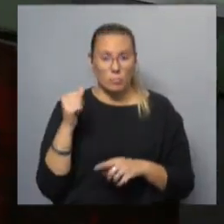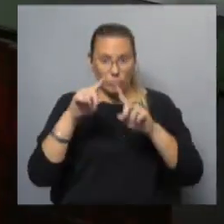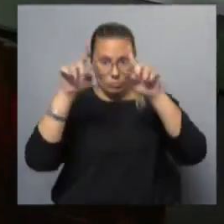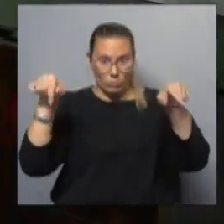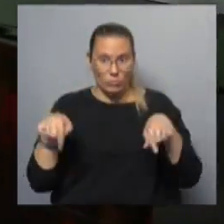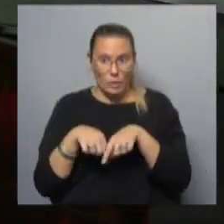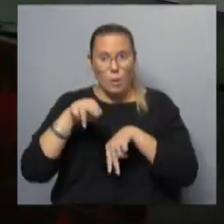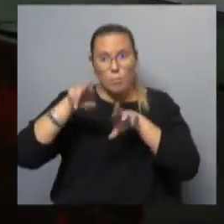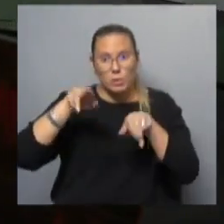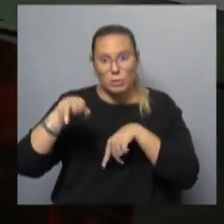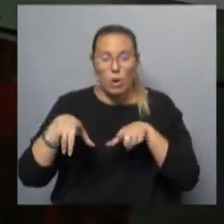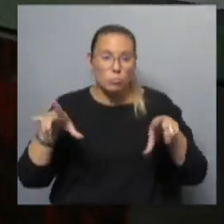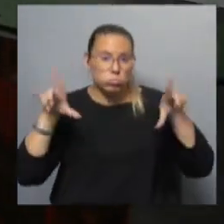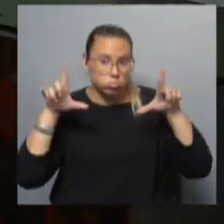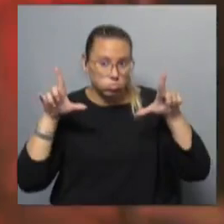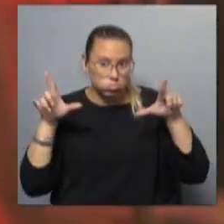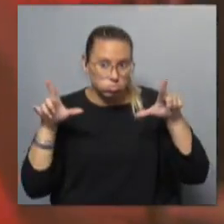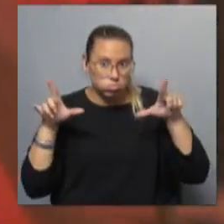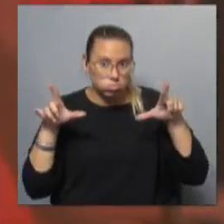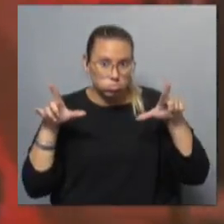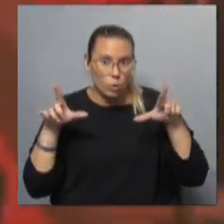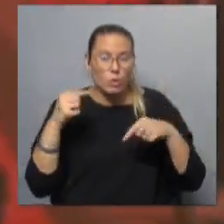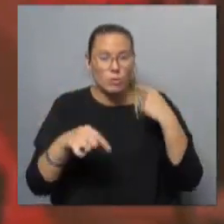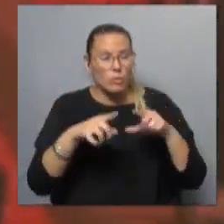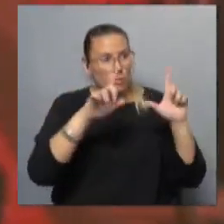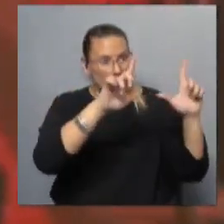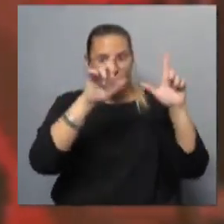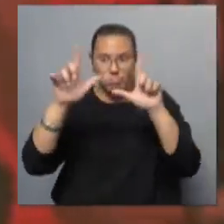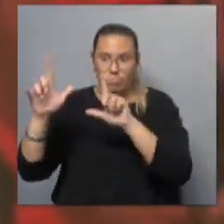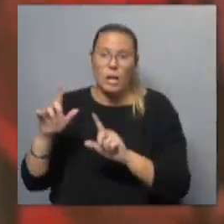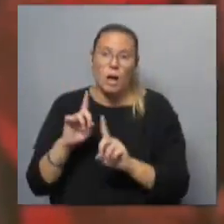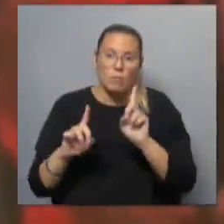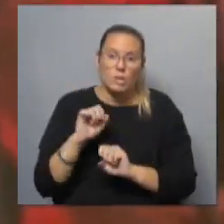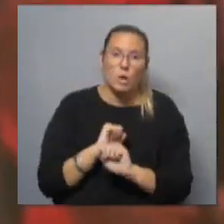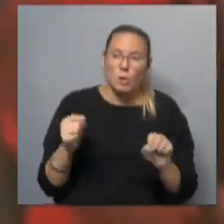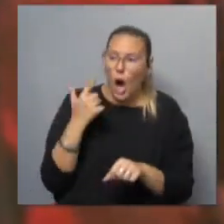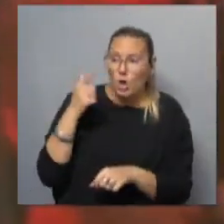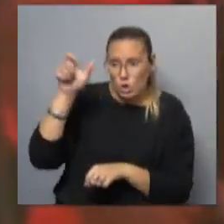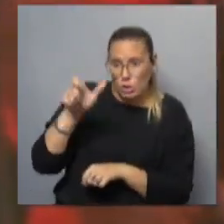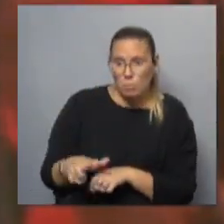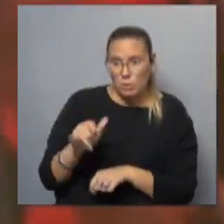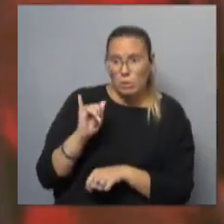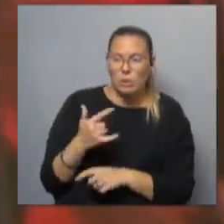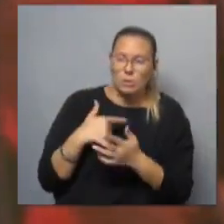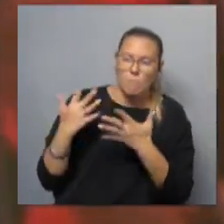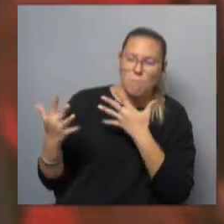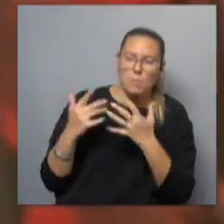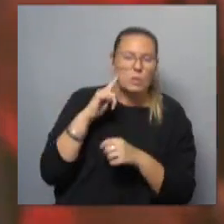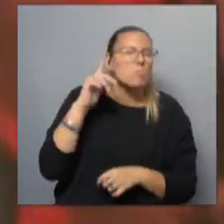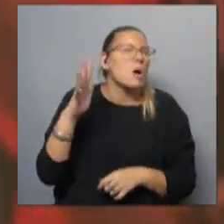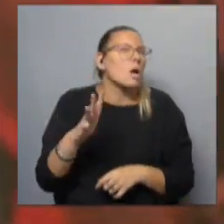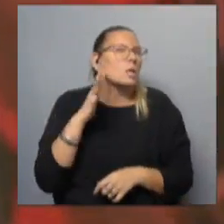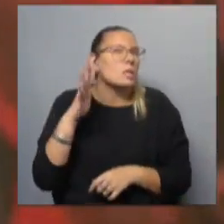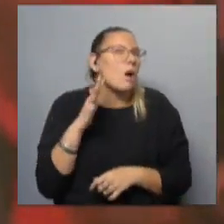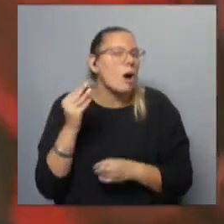Blanes fue pintar retratos. Juntó retratos, a veces tenía la posibilidad de conocer a la persona, entonces más o menos se le imaginaba cómo